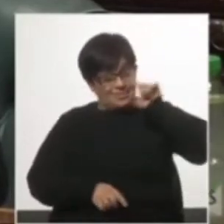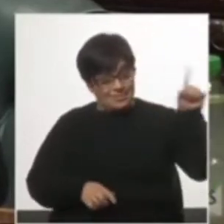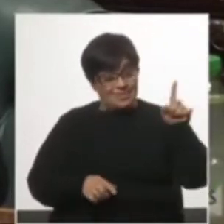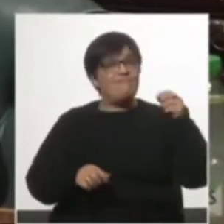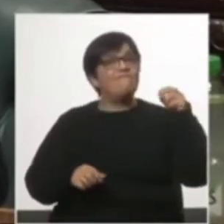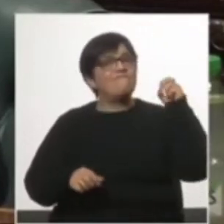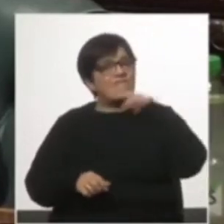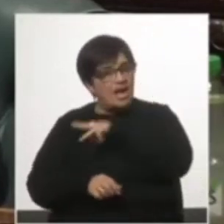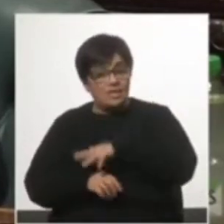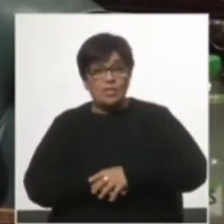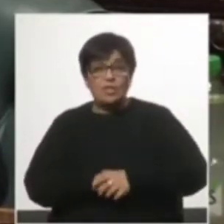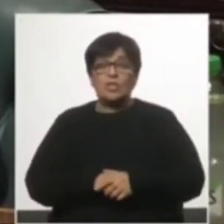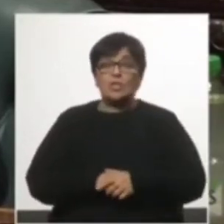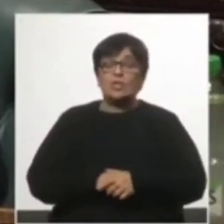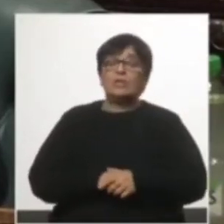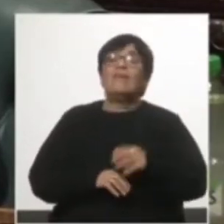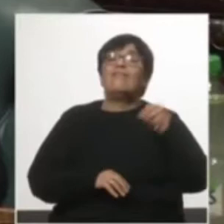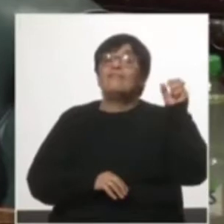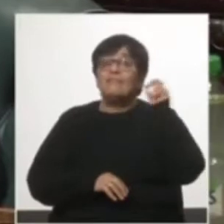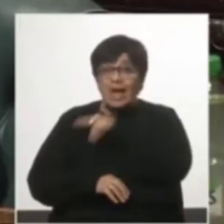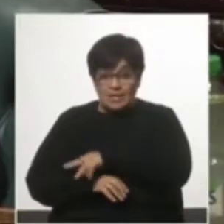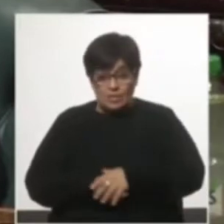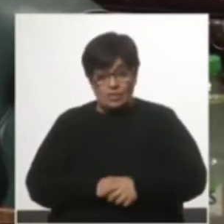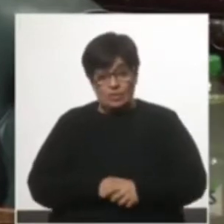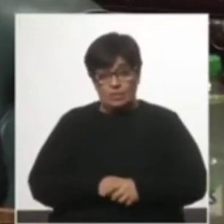falso. Falso,